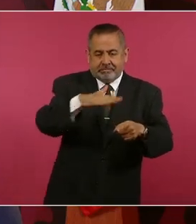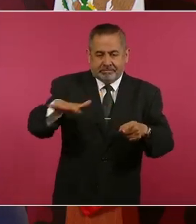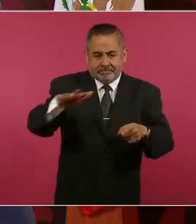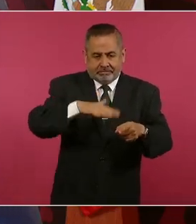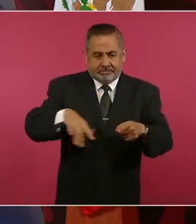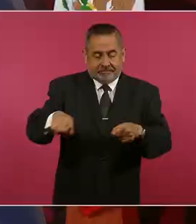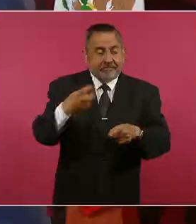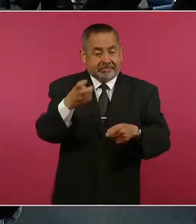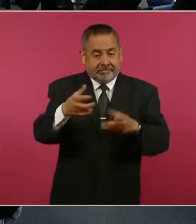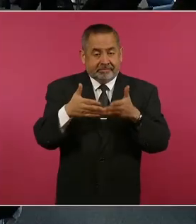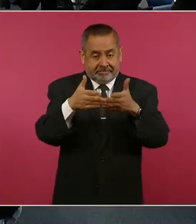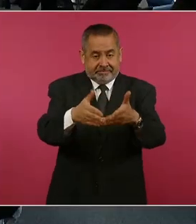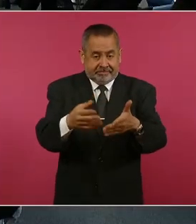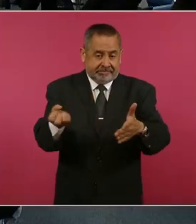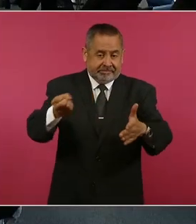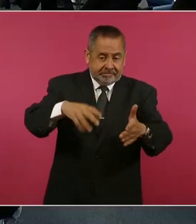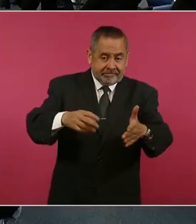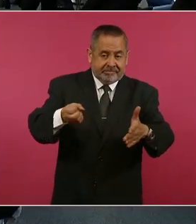En este barco